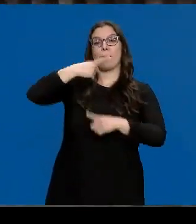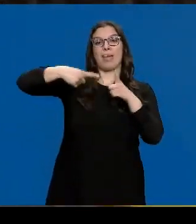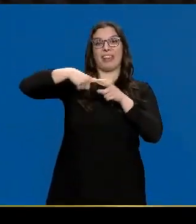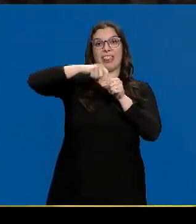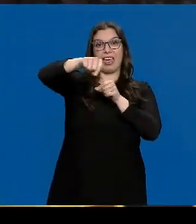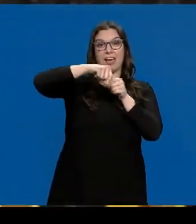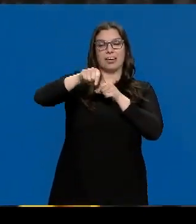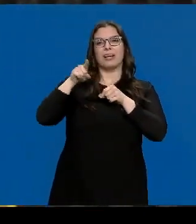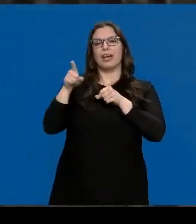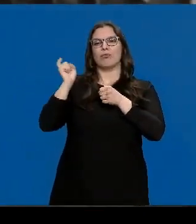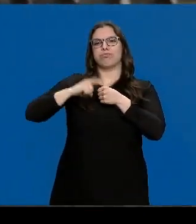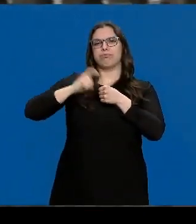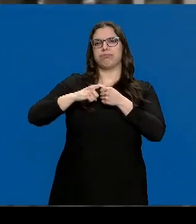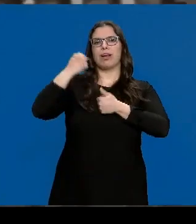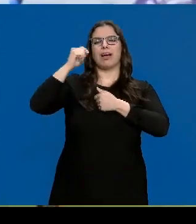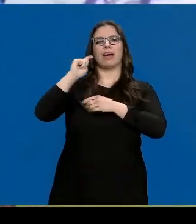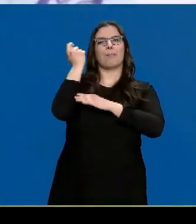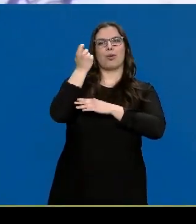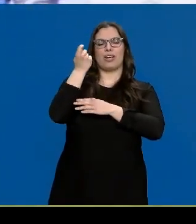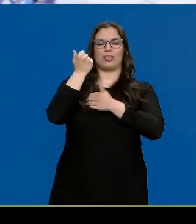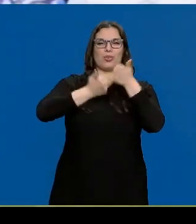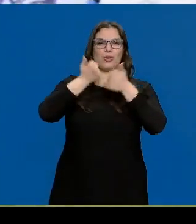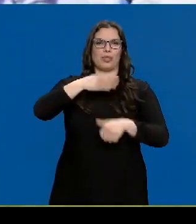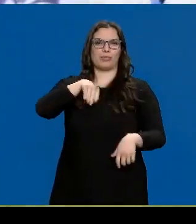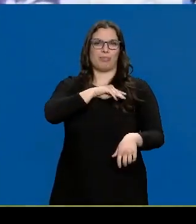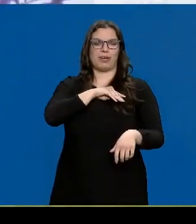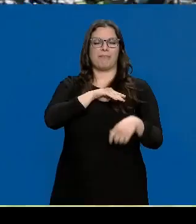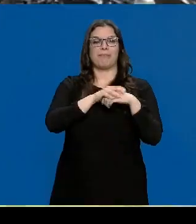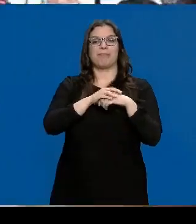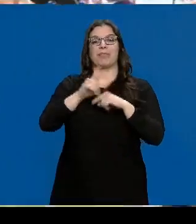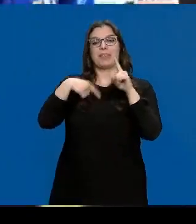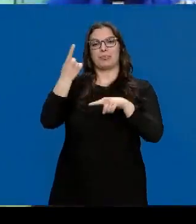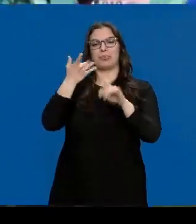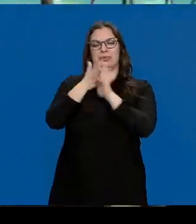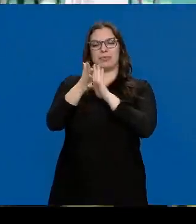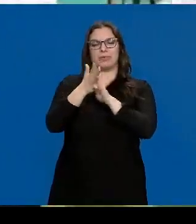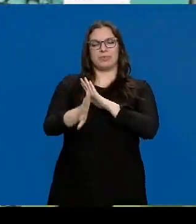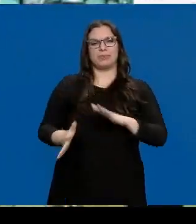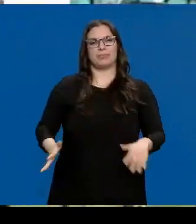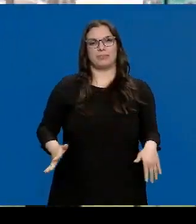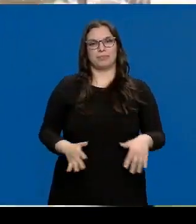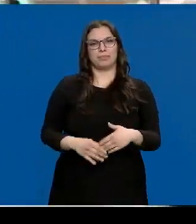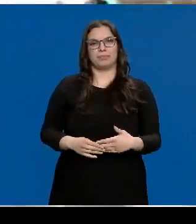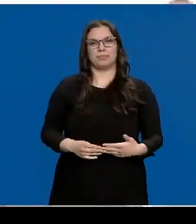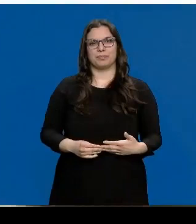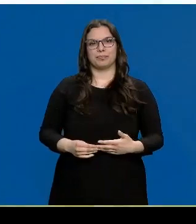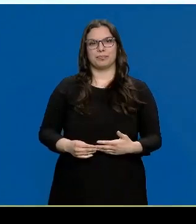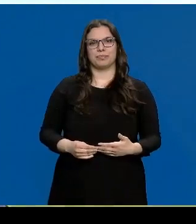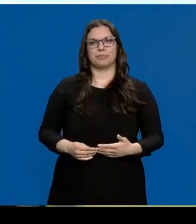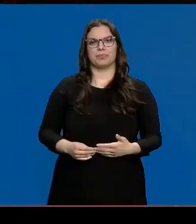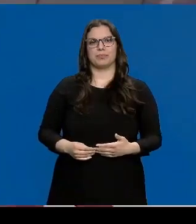para participar en el Campeonato de España. Enseguida se lo contamos en nuestro tiempo de deportes.